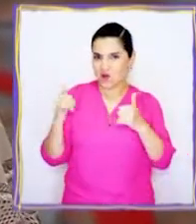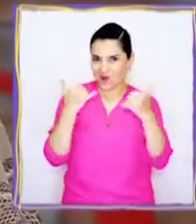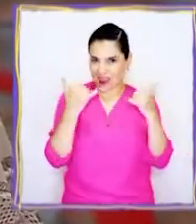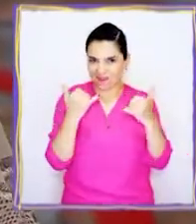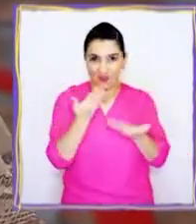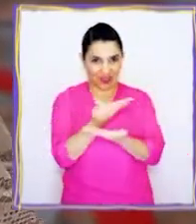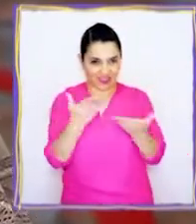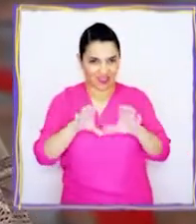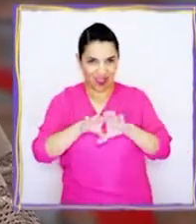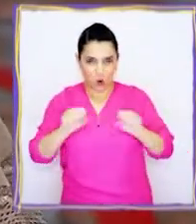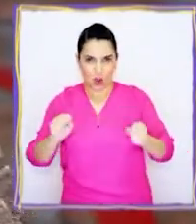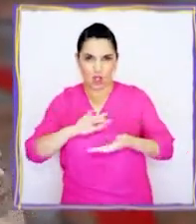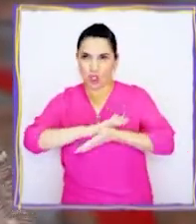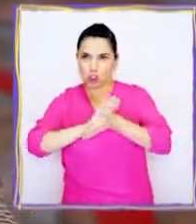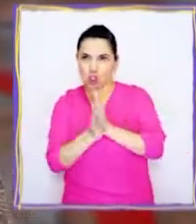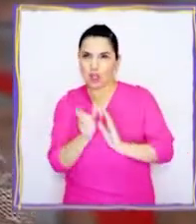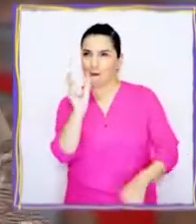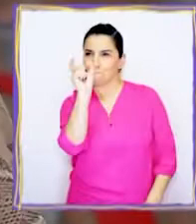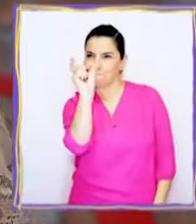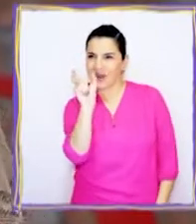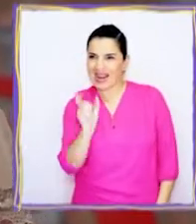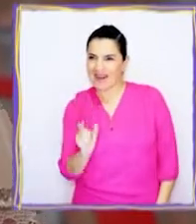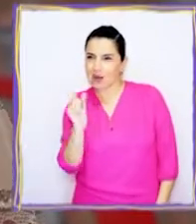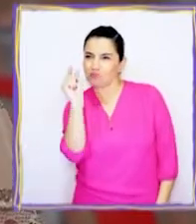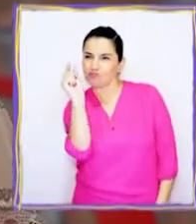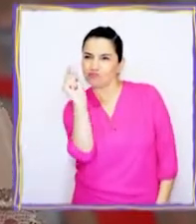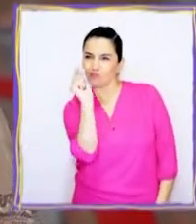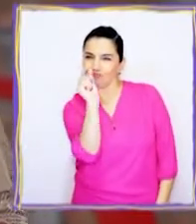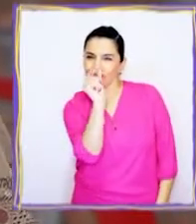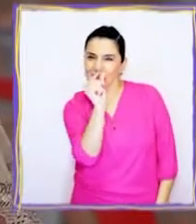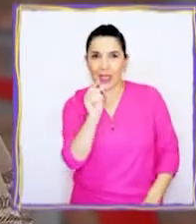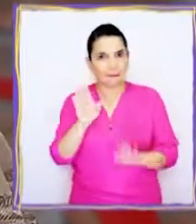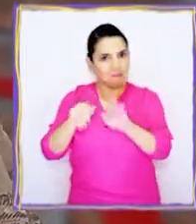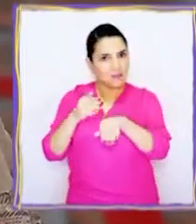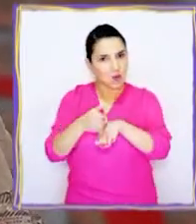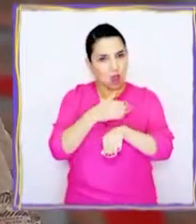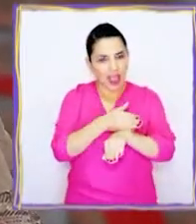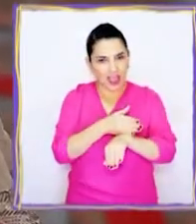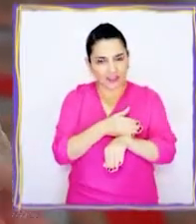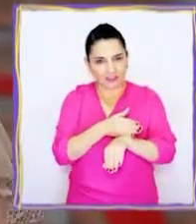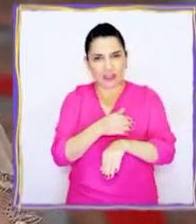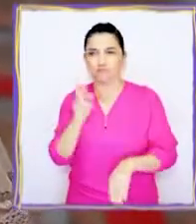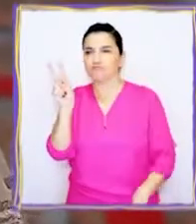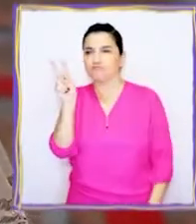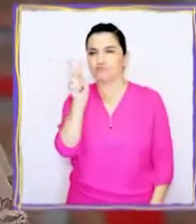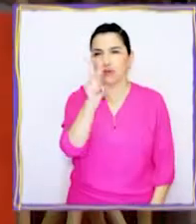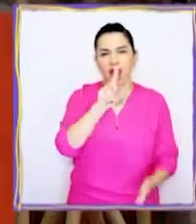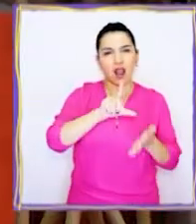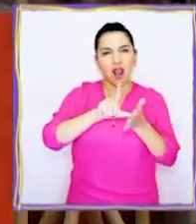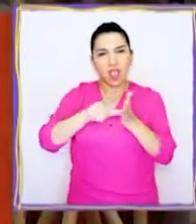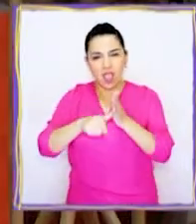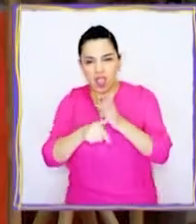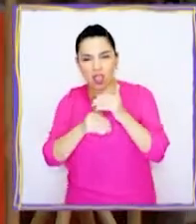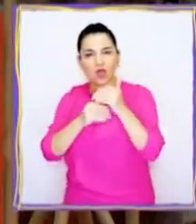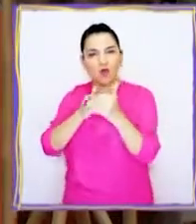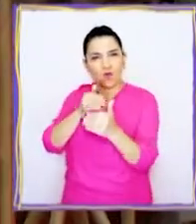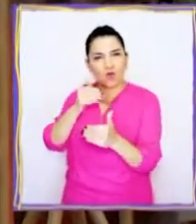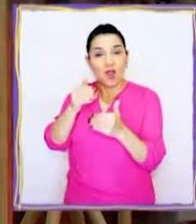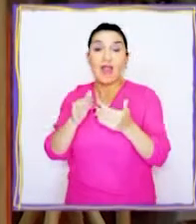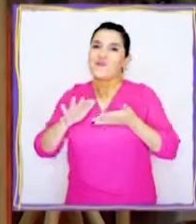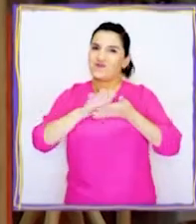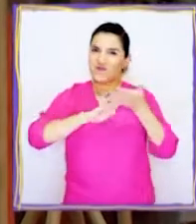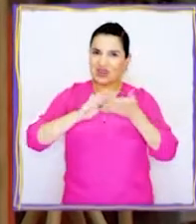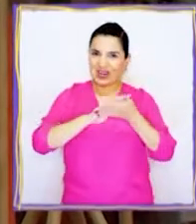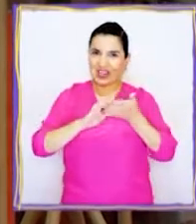les parece si separamos todas las palabras en sílabas? Como lo hacíamos hace un rato, leyendo lento, paso a